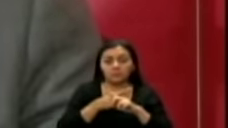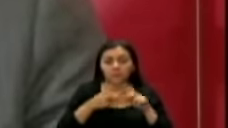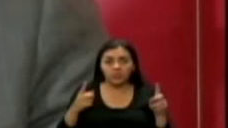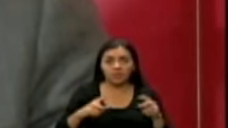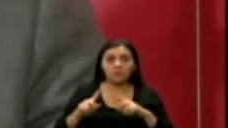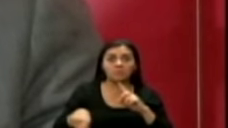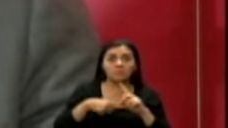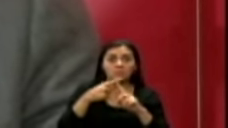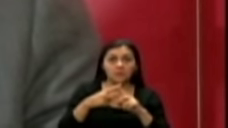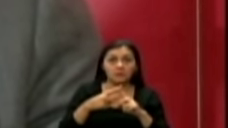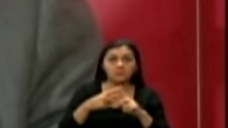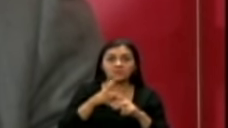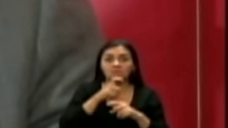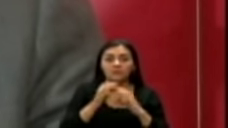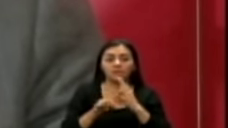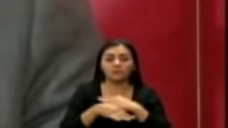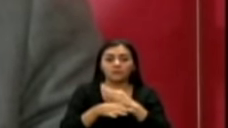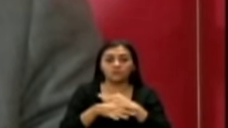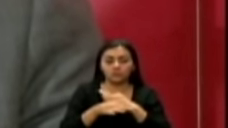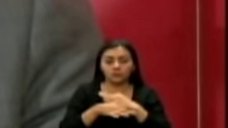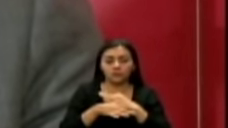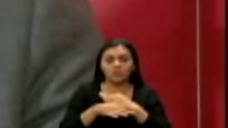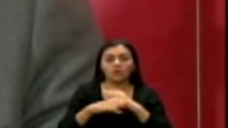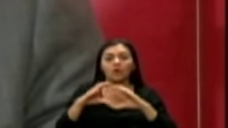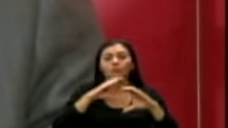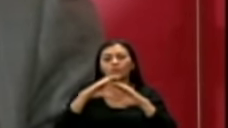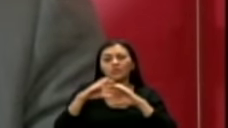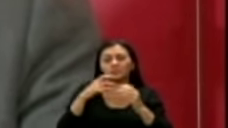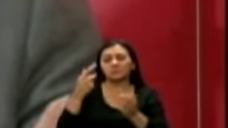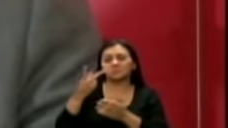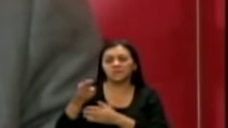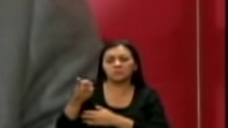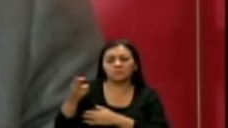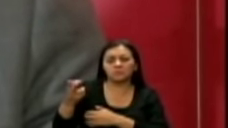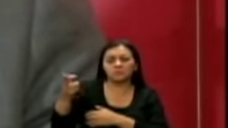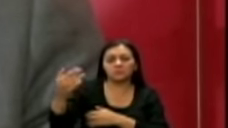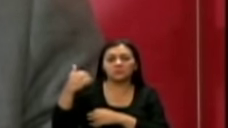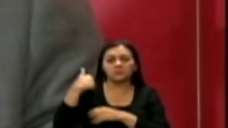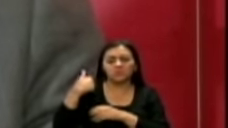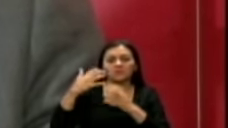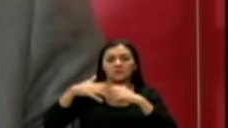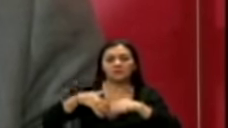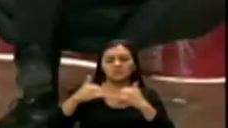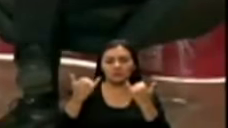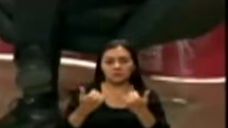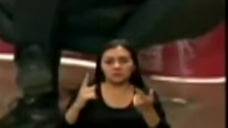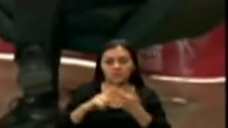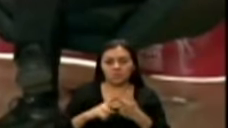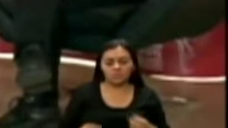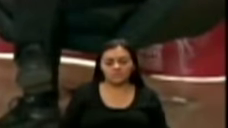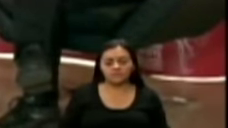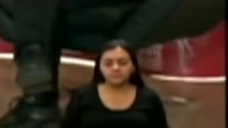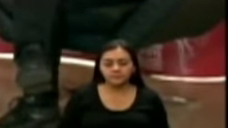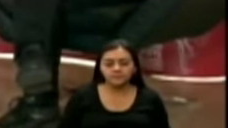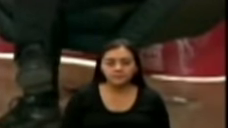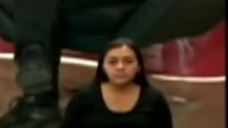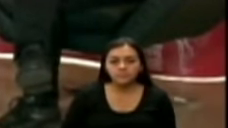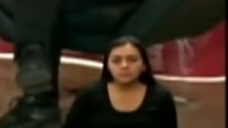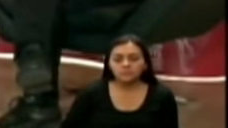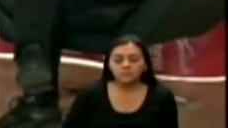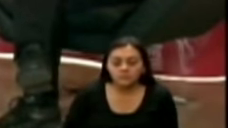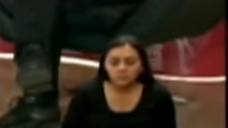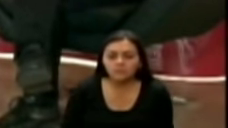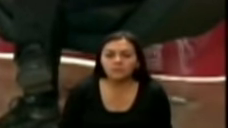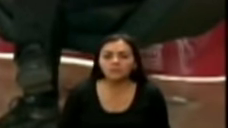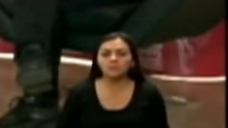suman el rol todavía hegemónico de medios de comunicación generan ese tipo de crisis actual. Estamos hablando ahora con Pedro